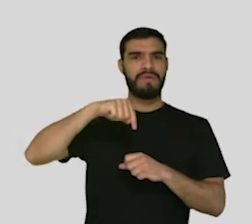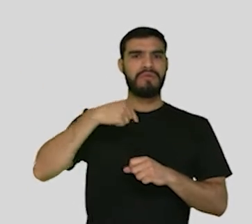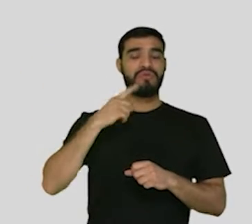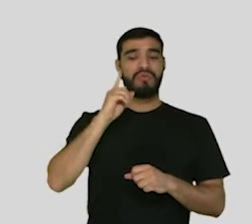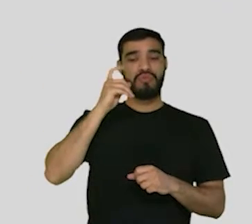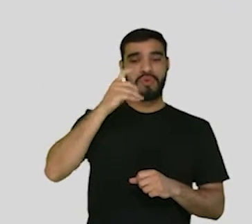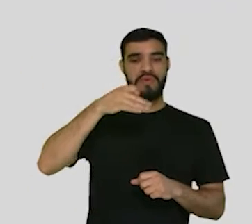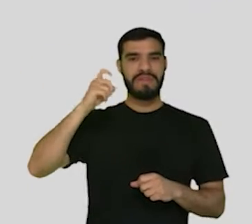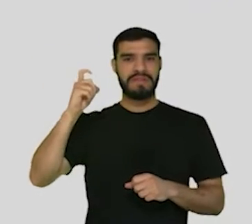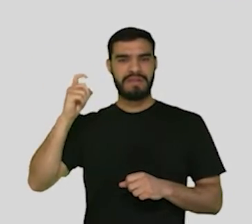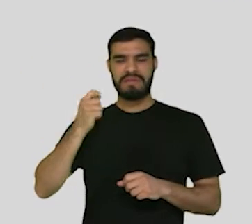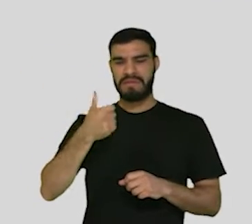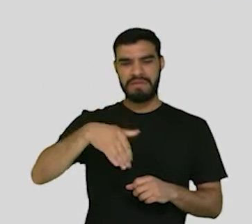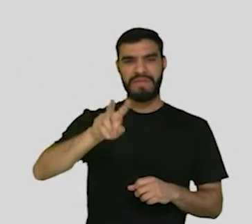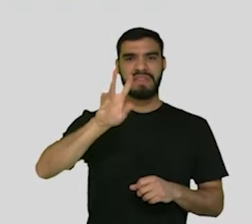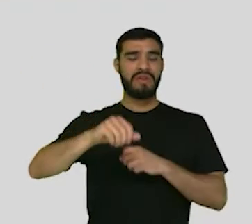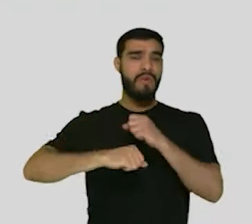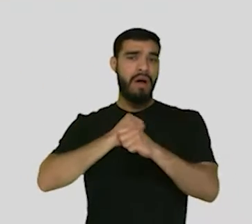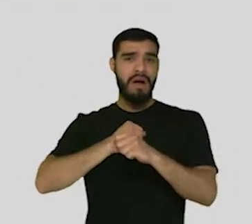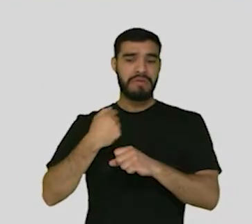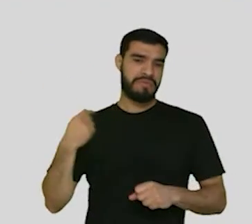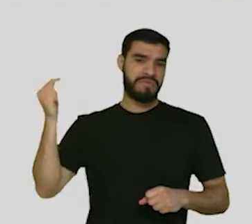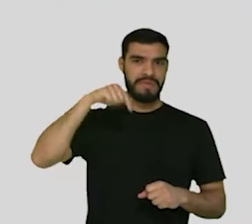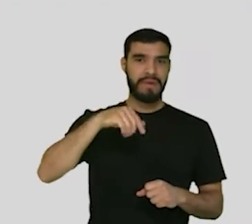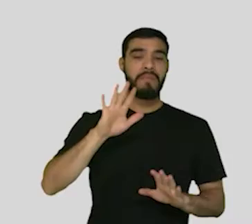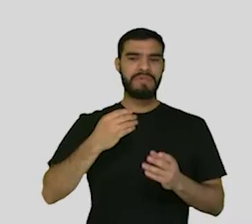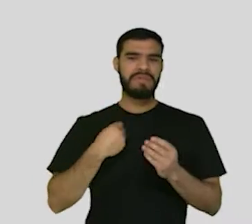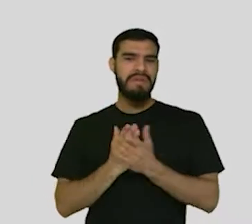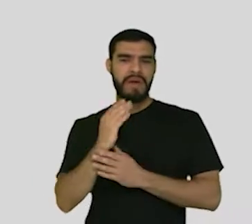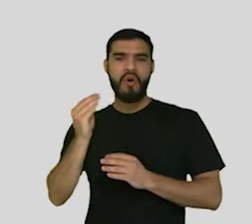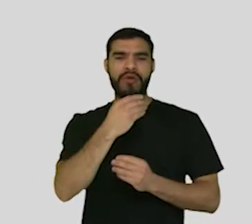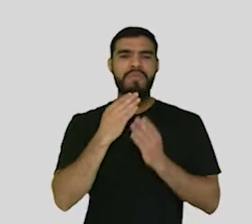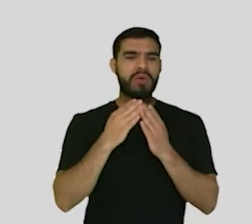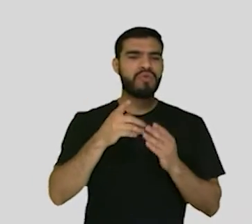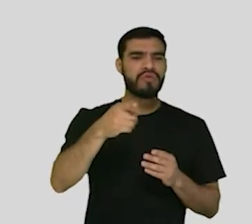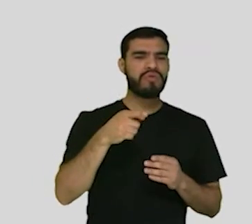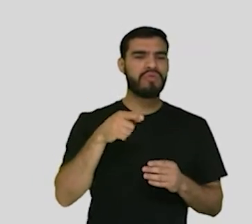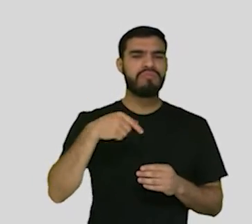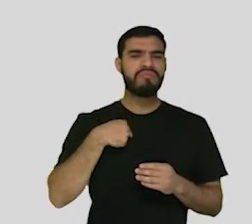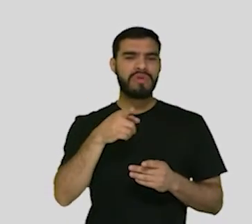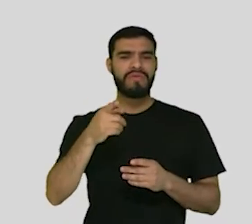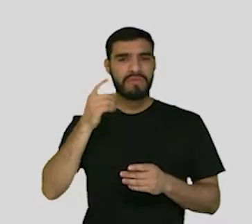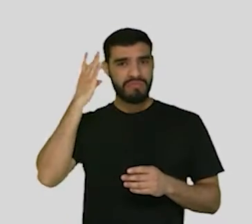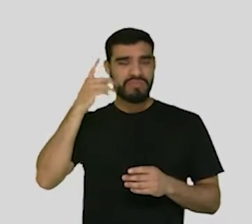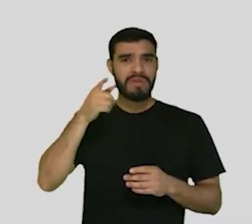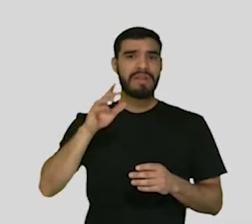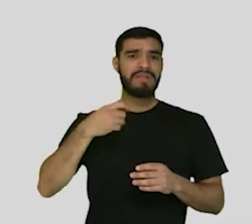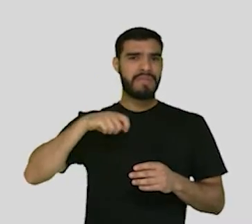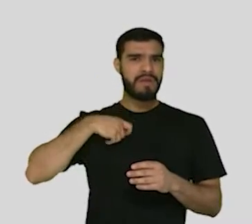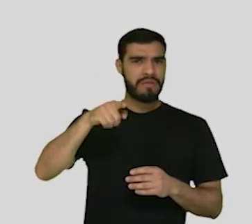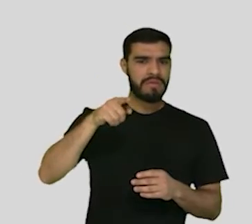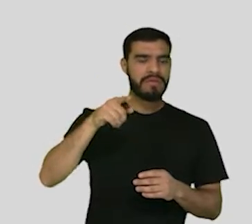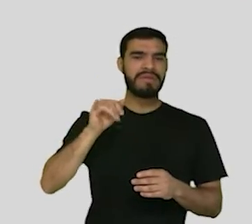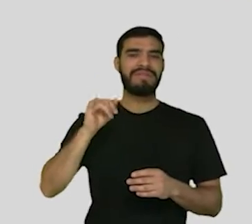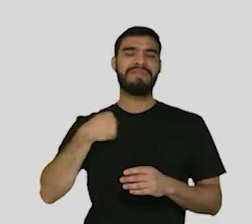Paraguay, 27 años en Guaje Jagüe. Por eso yo le pregunto a la gente joven. 25 años más y me hago el cuadro. Sí, pero hace 25